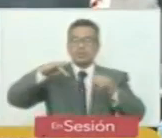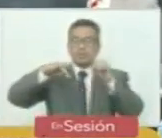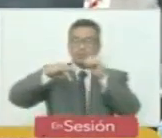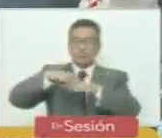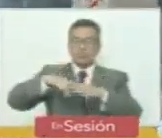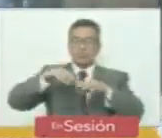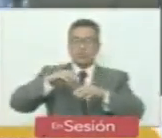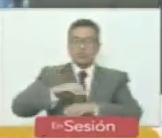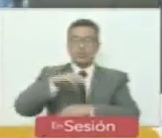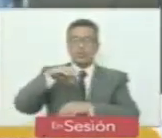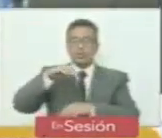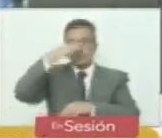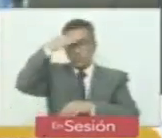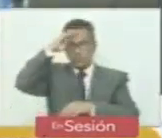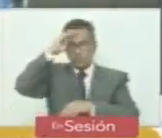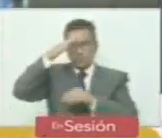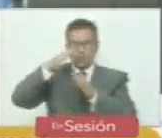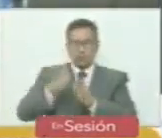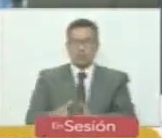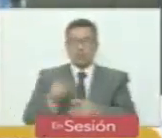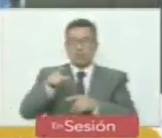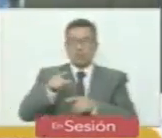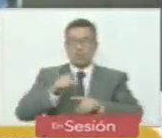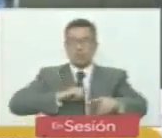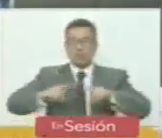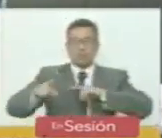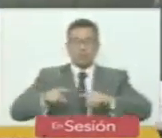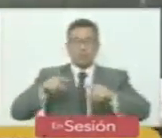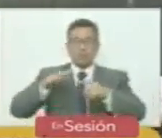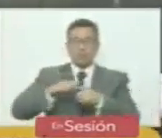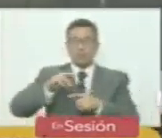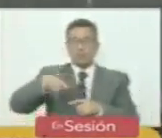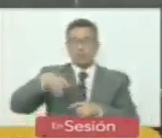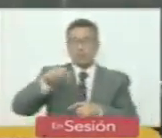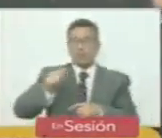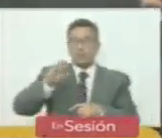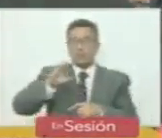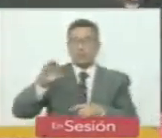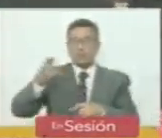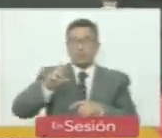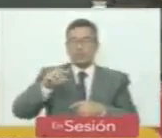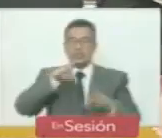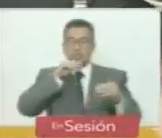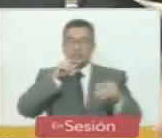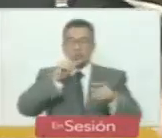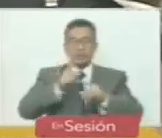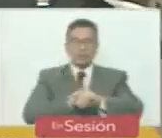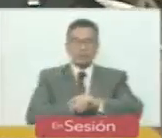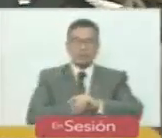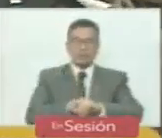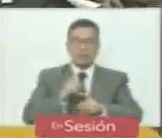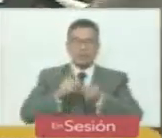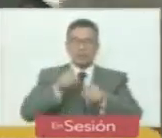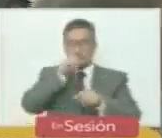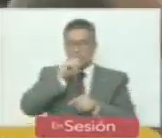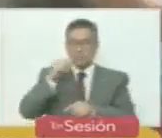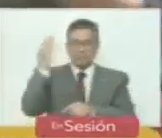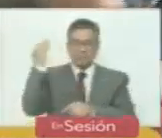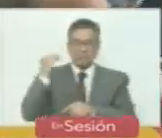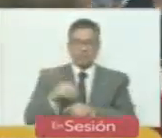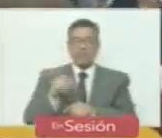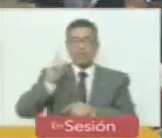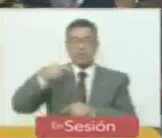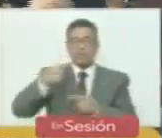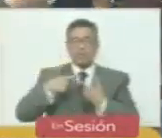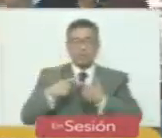Cubana de Aviación, financiando ellos, dirigiendo a Posada Carriles, a Orlando Bosch en algún momento, hace varios años. Pero